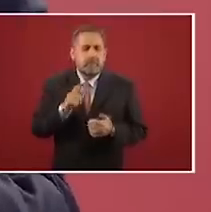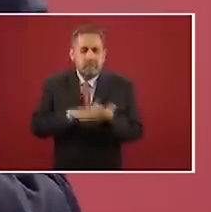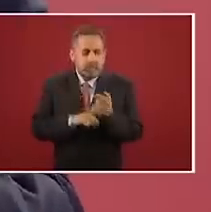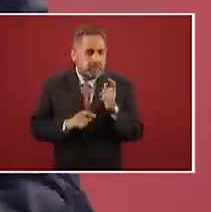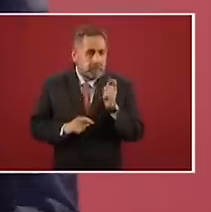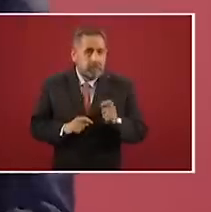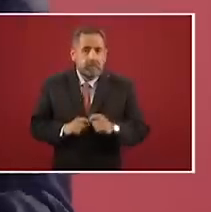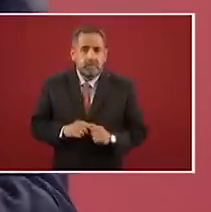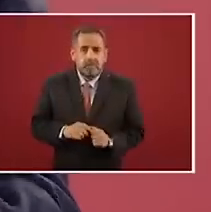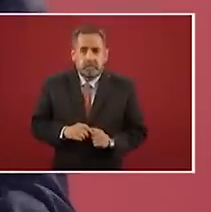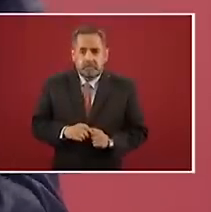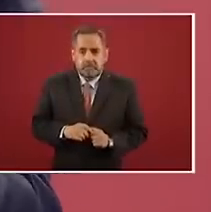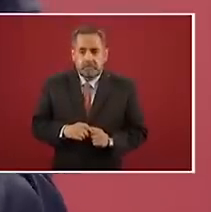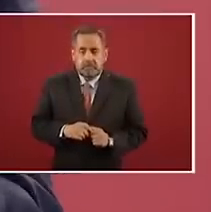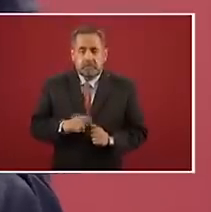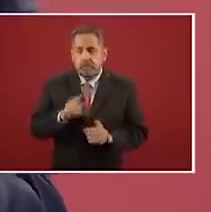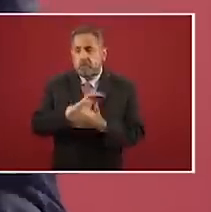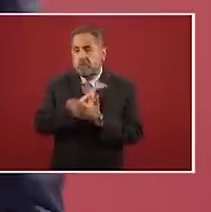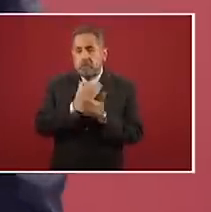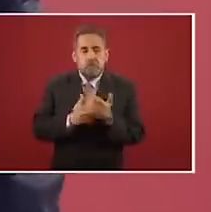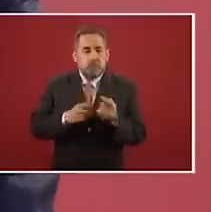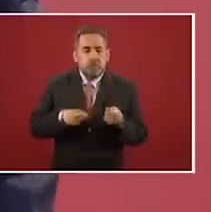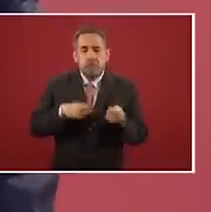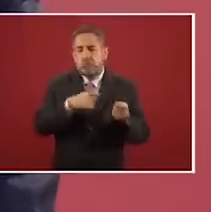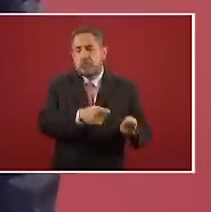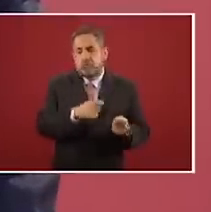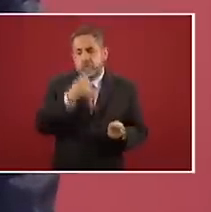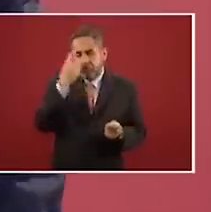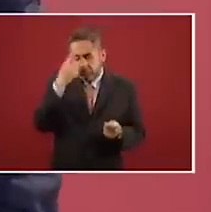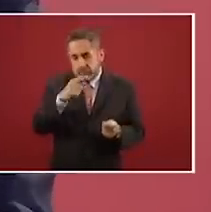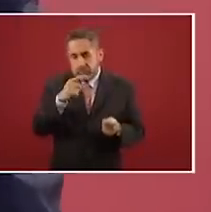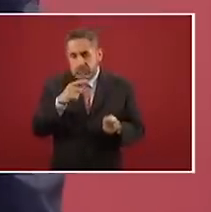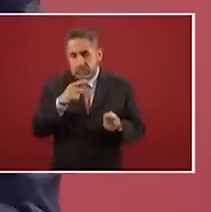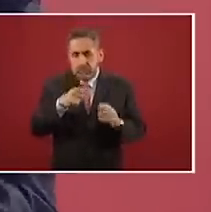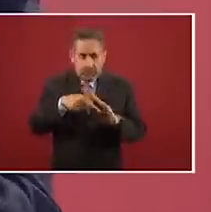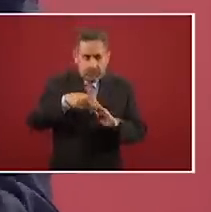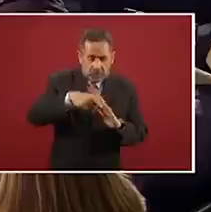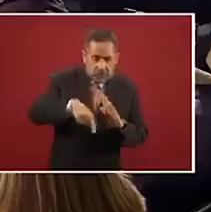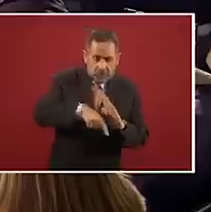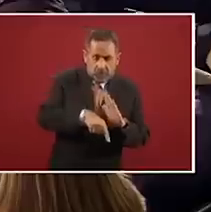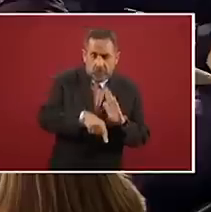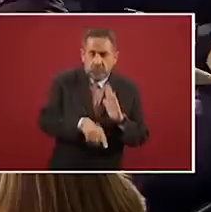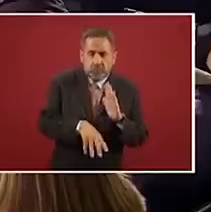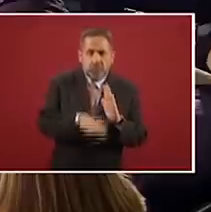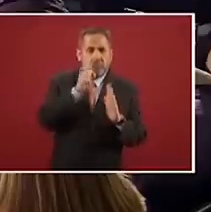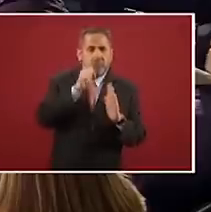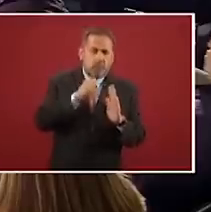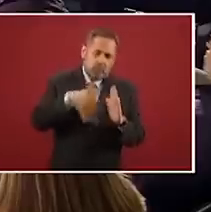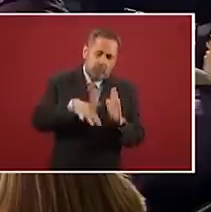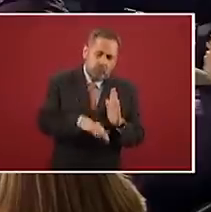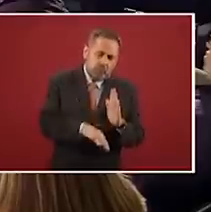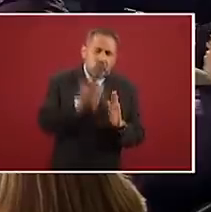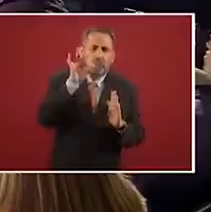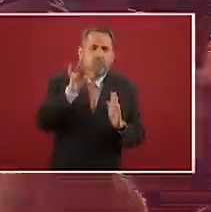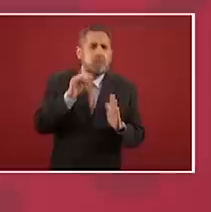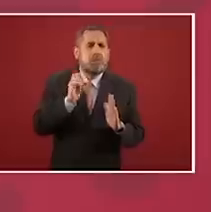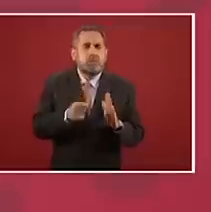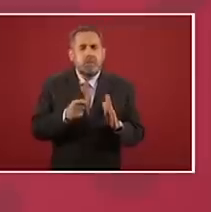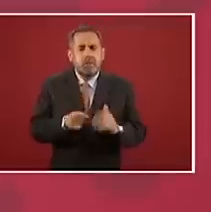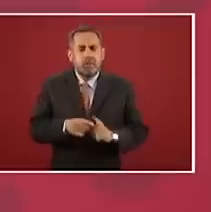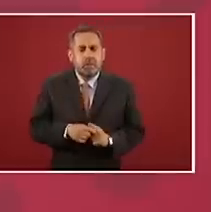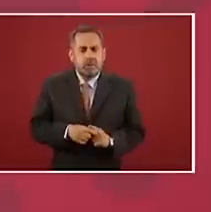ver con contratos de exploración, de perforación,